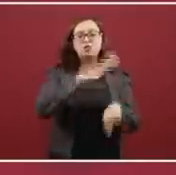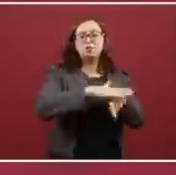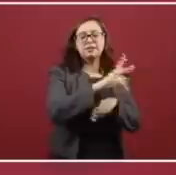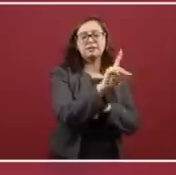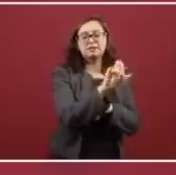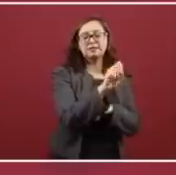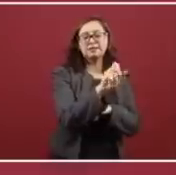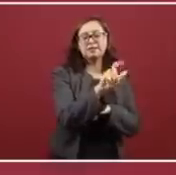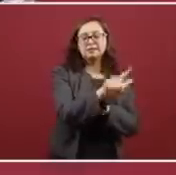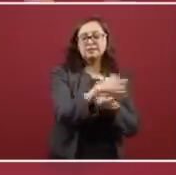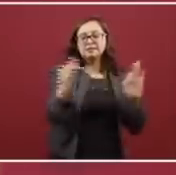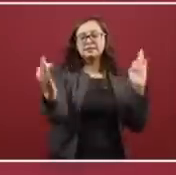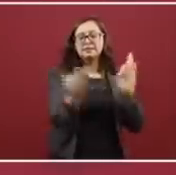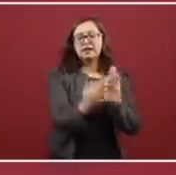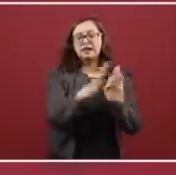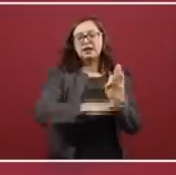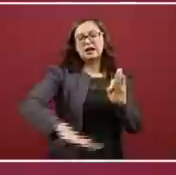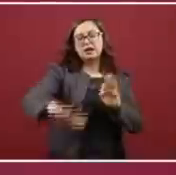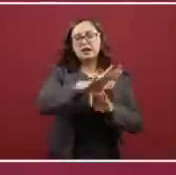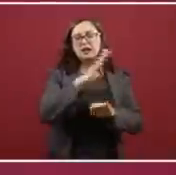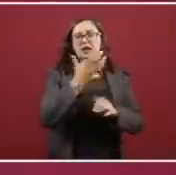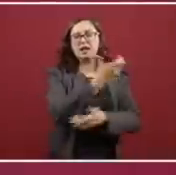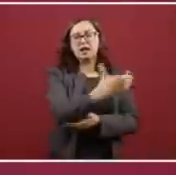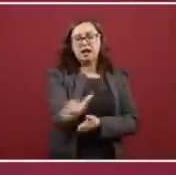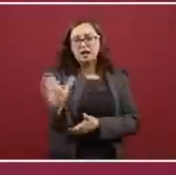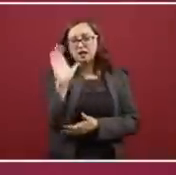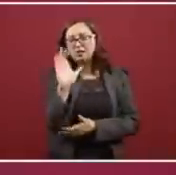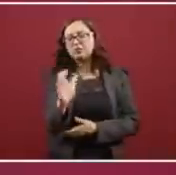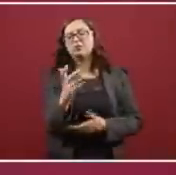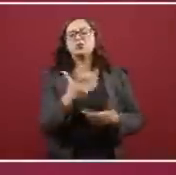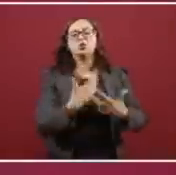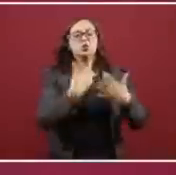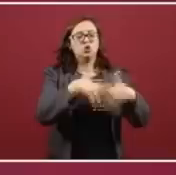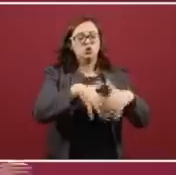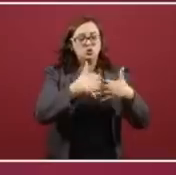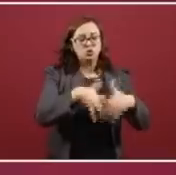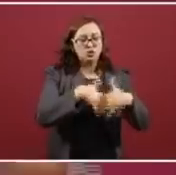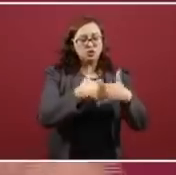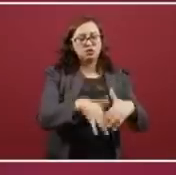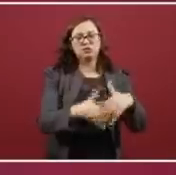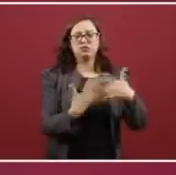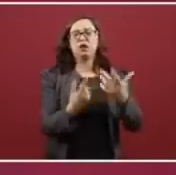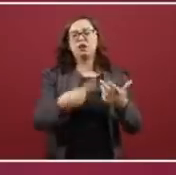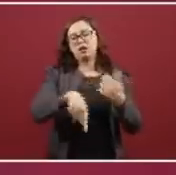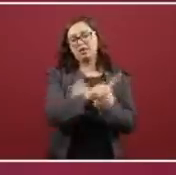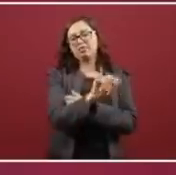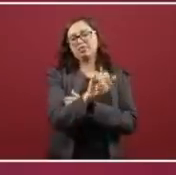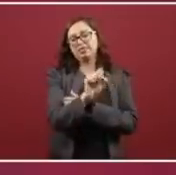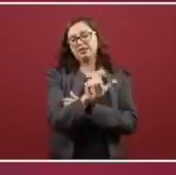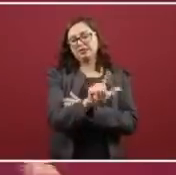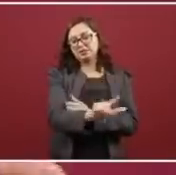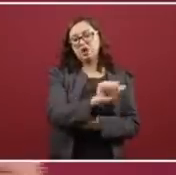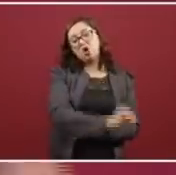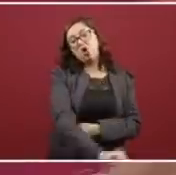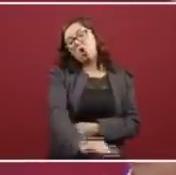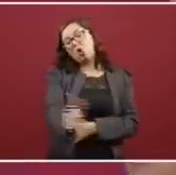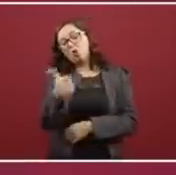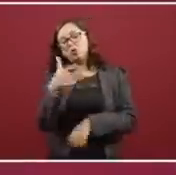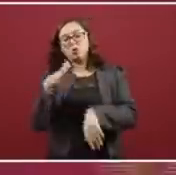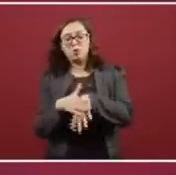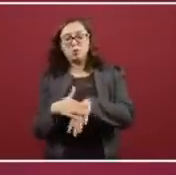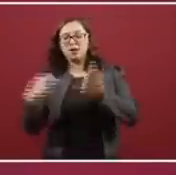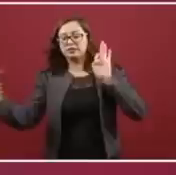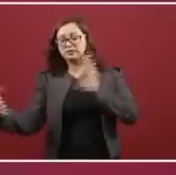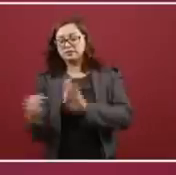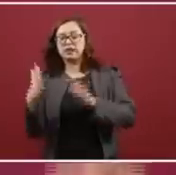por su ubicación tan cerca de una zona agrícola industrial tienden a vender más diesel hay otros que están en una